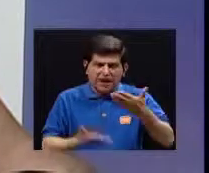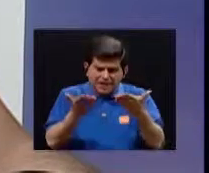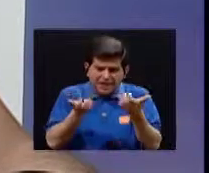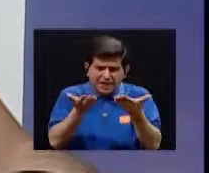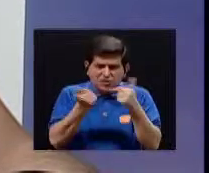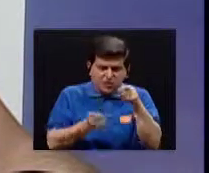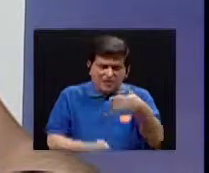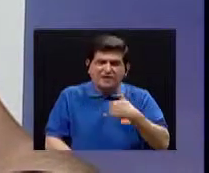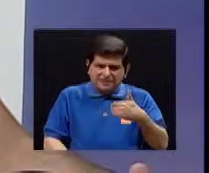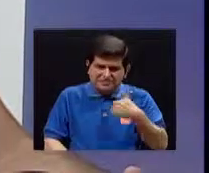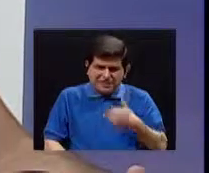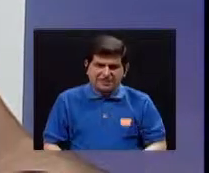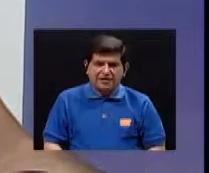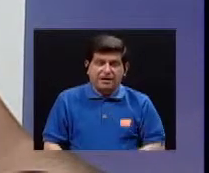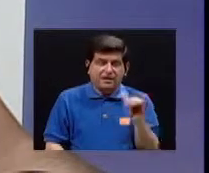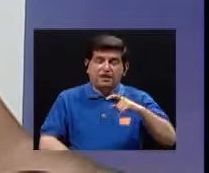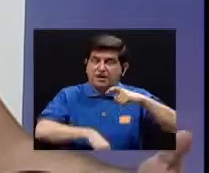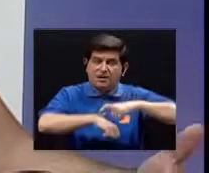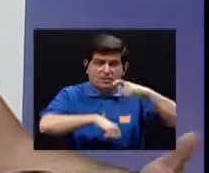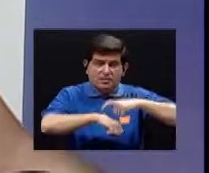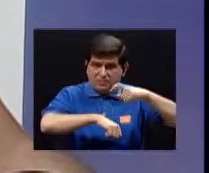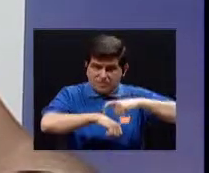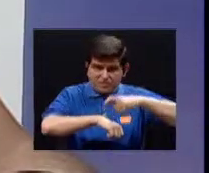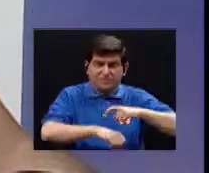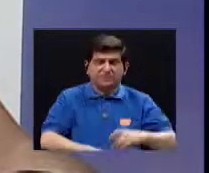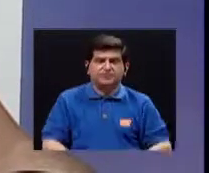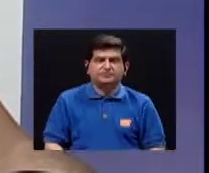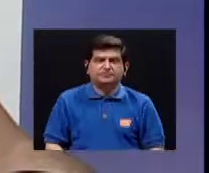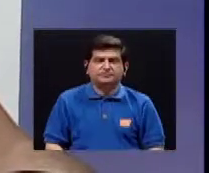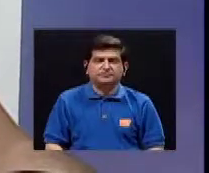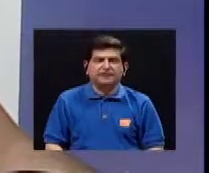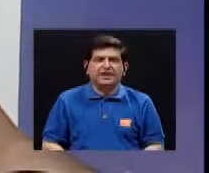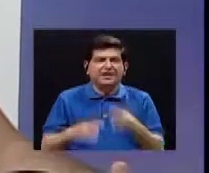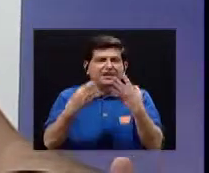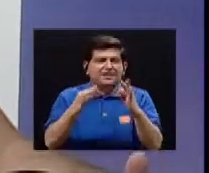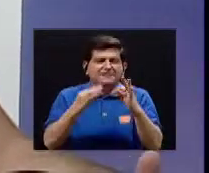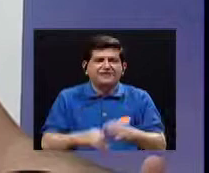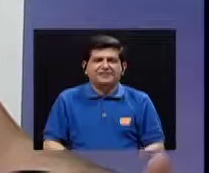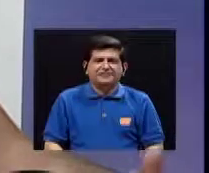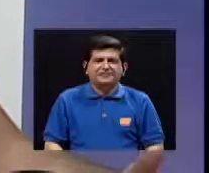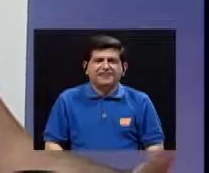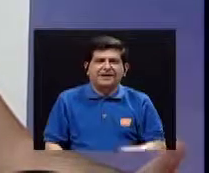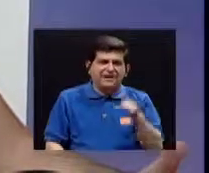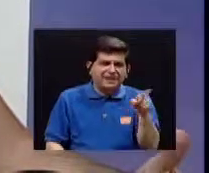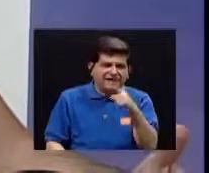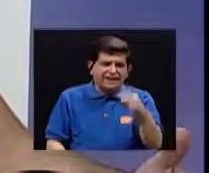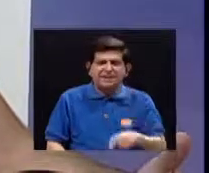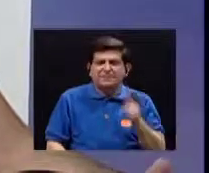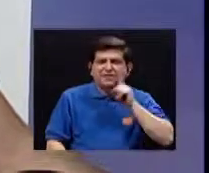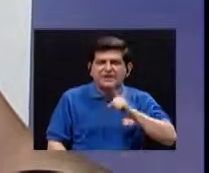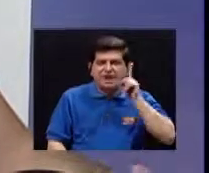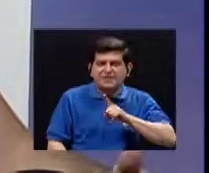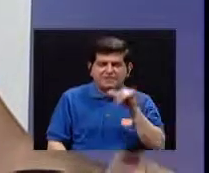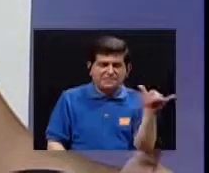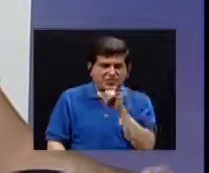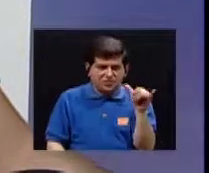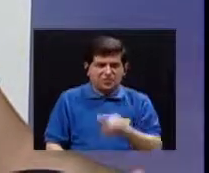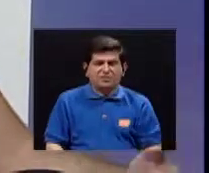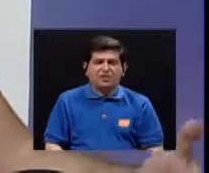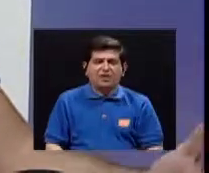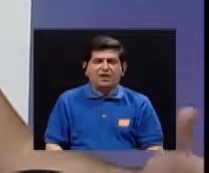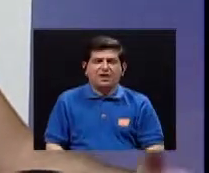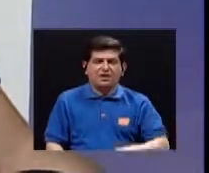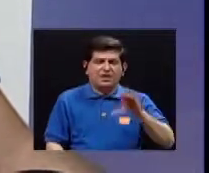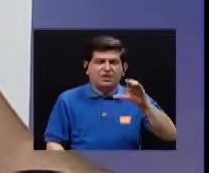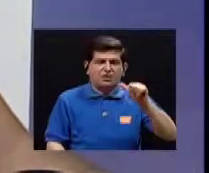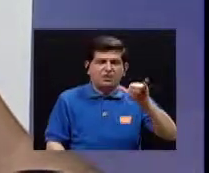que yo sí quería que estuvieran ahí y que al mismo tiempo también me quitan un poco el mito a igual